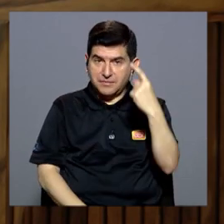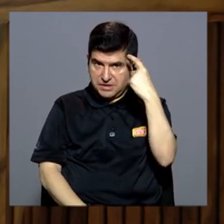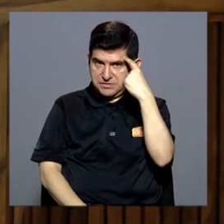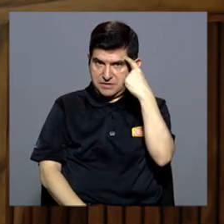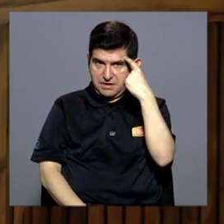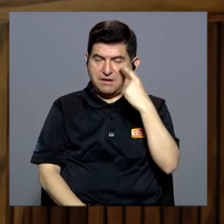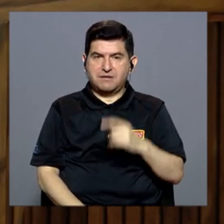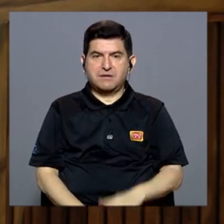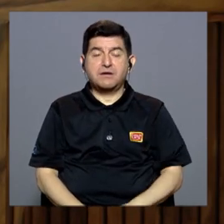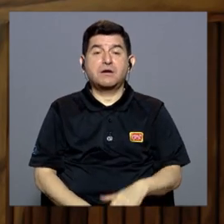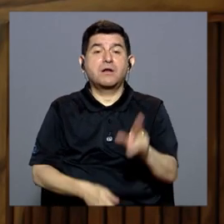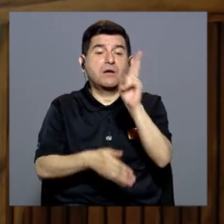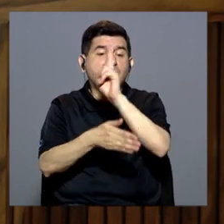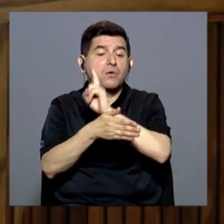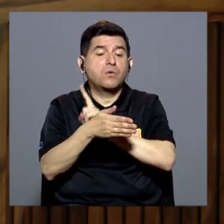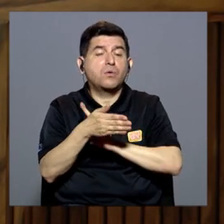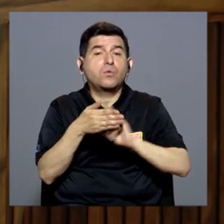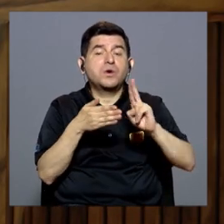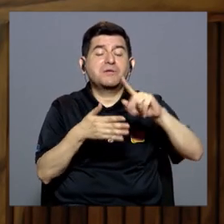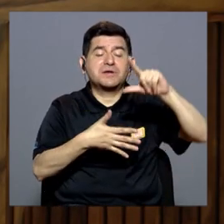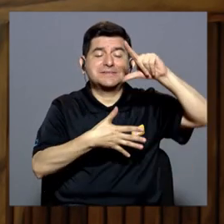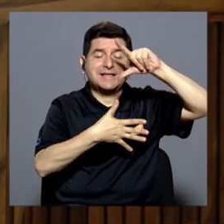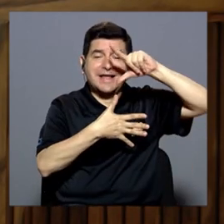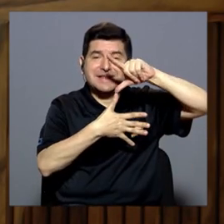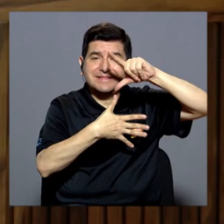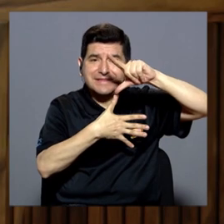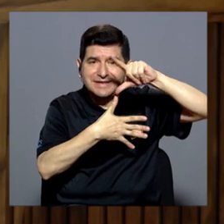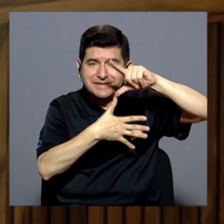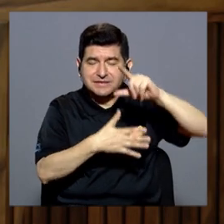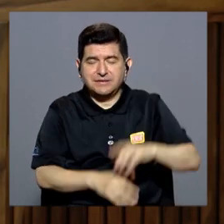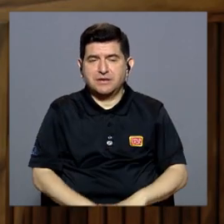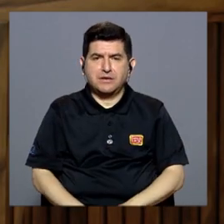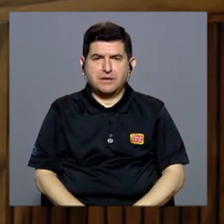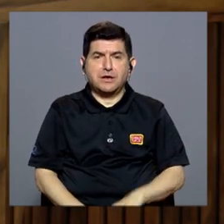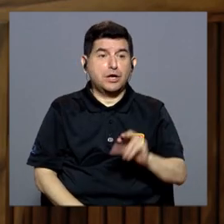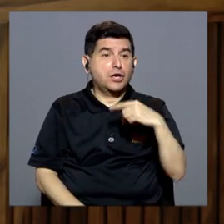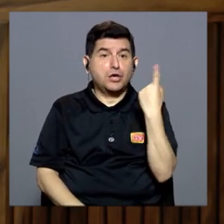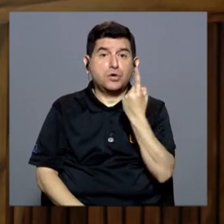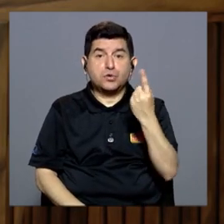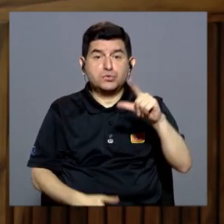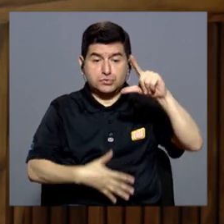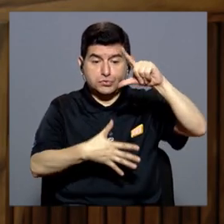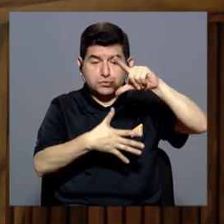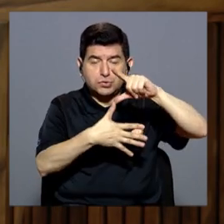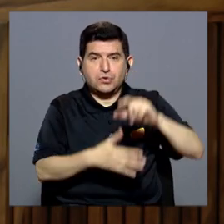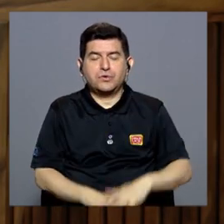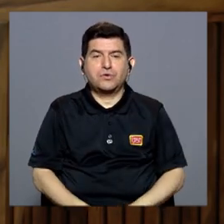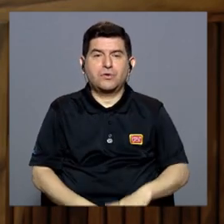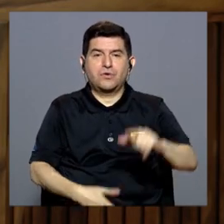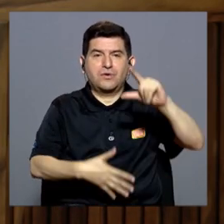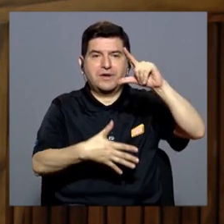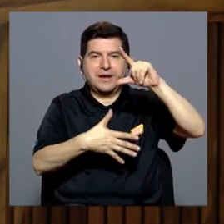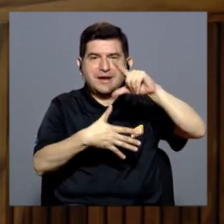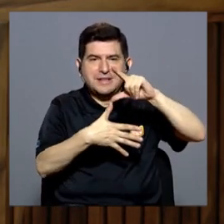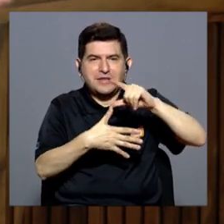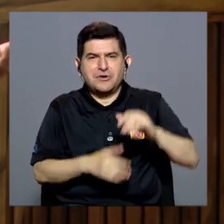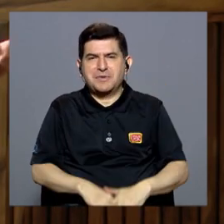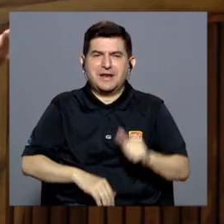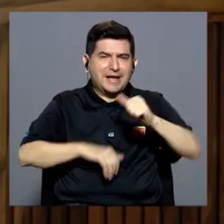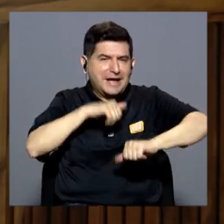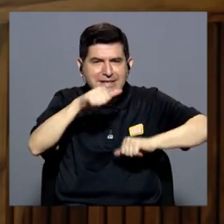una universidad latinoamericana y más que latinoamericana, latinoamericanista,